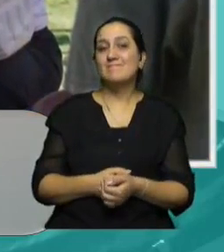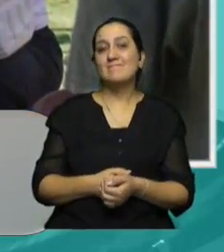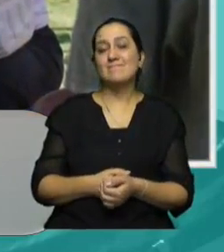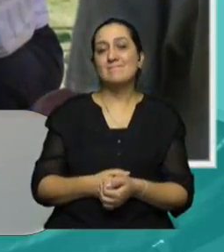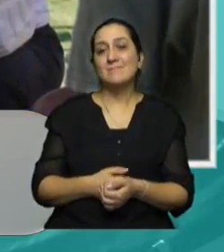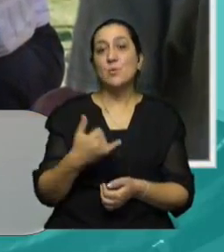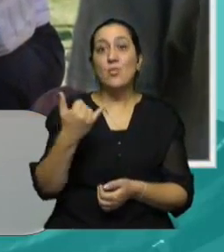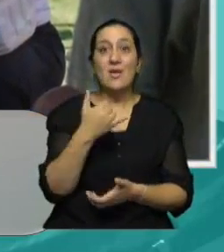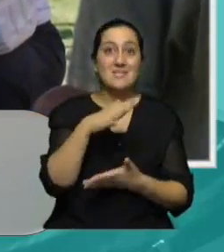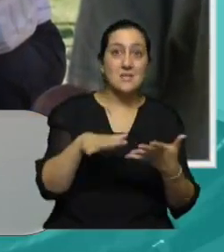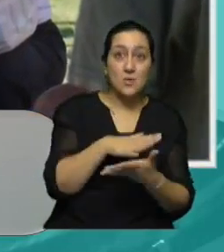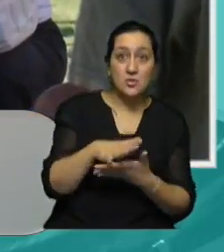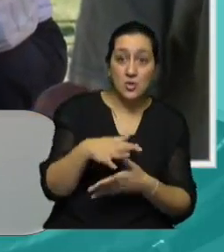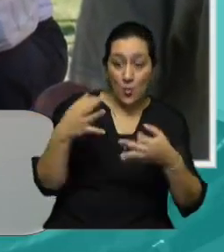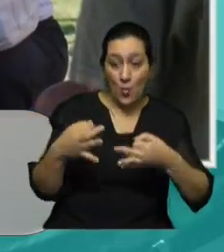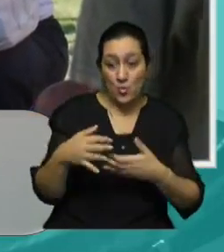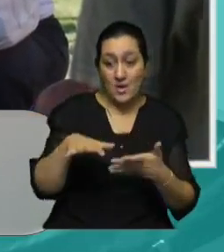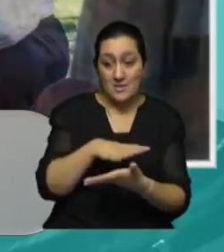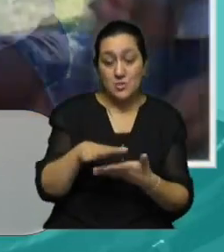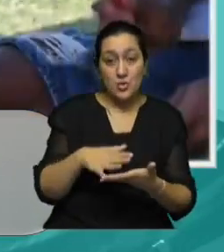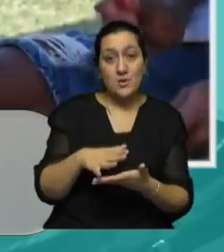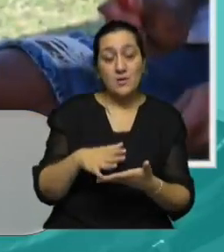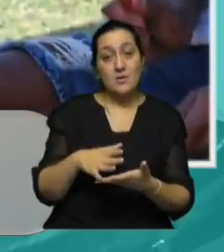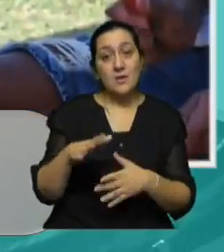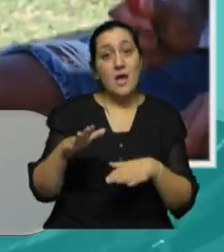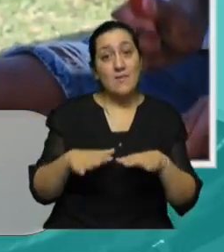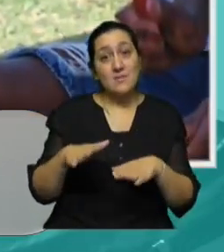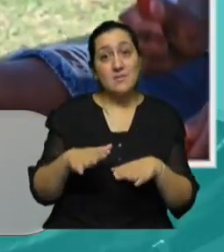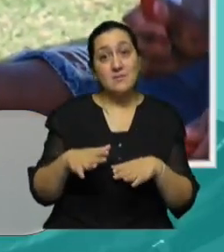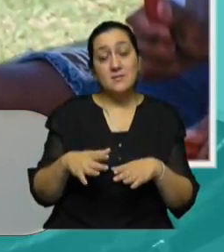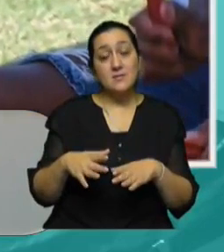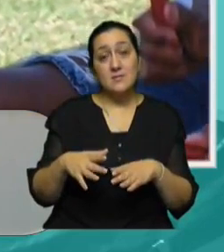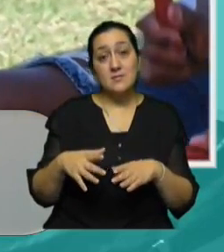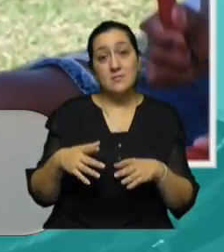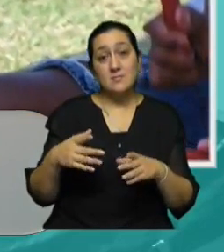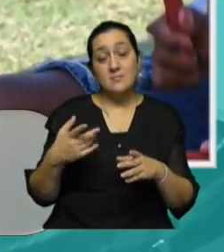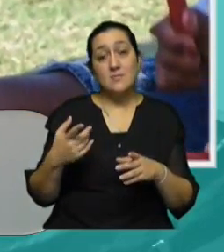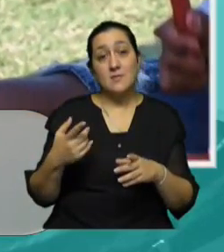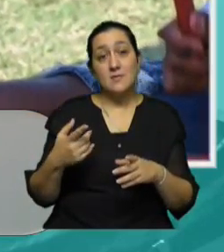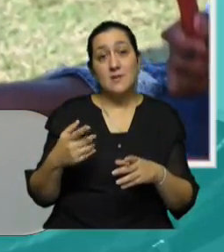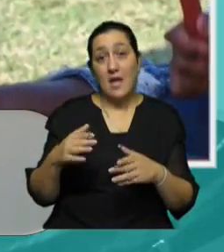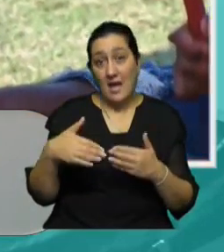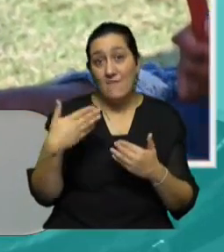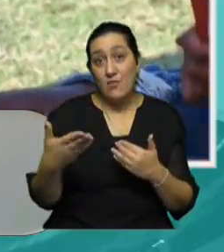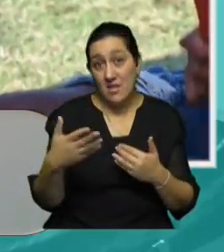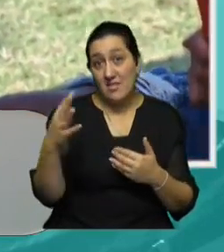cuando pasan cosas en la zona, muchas veces repercuten fuertemente en el taller, o a veces pasan en la puerta del taller.